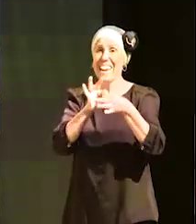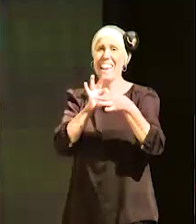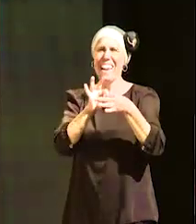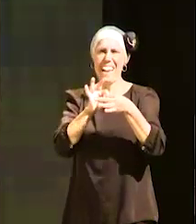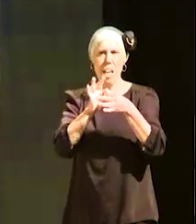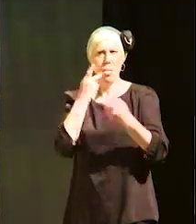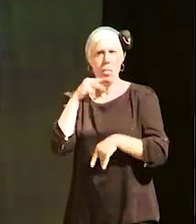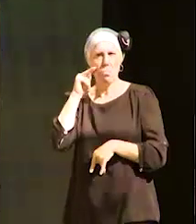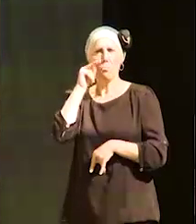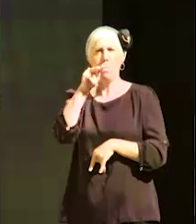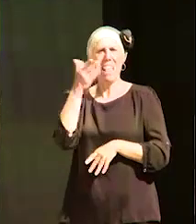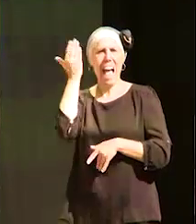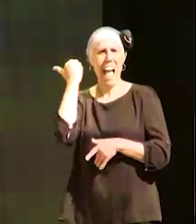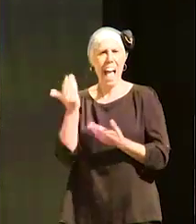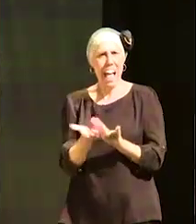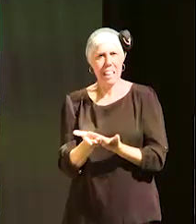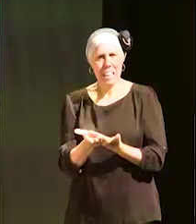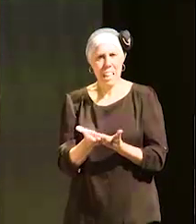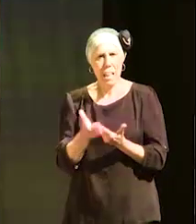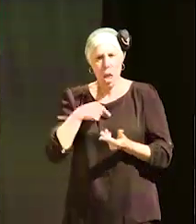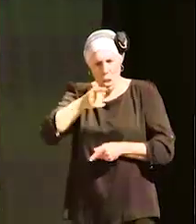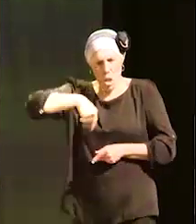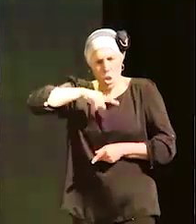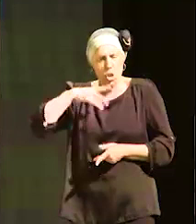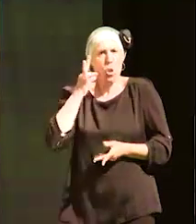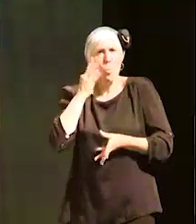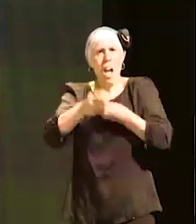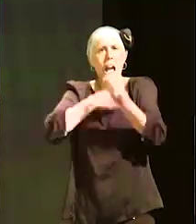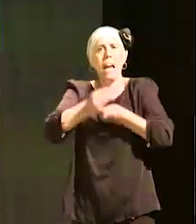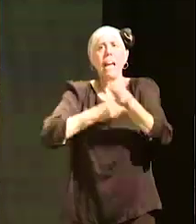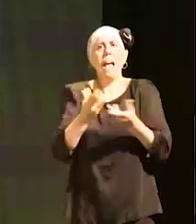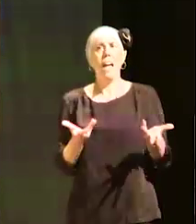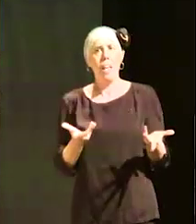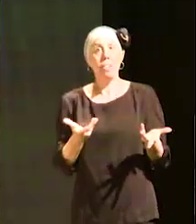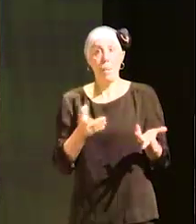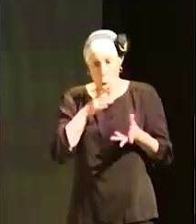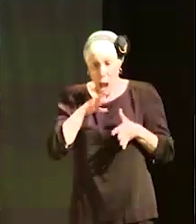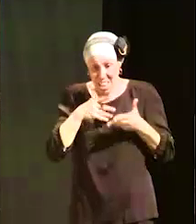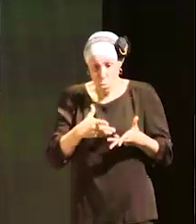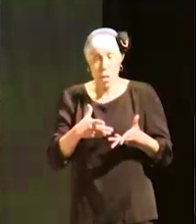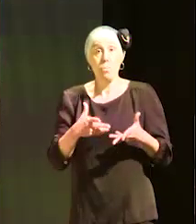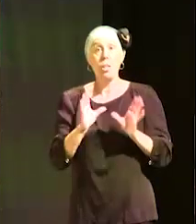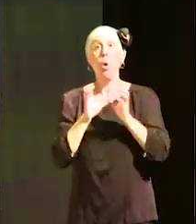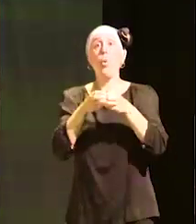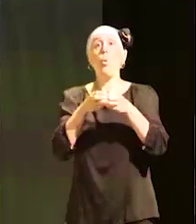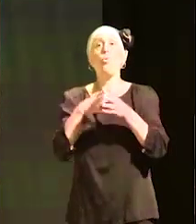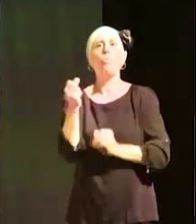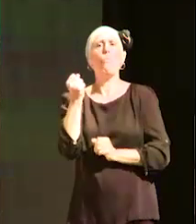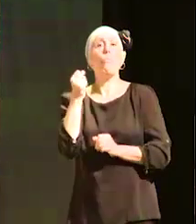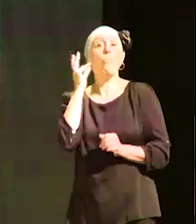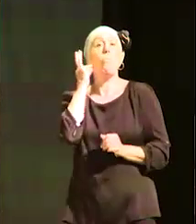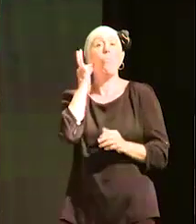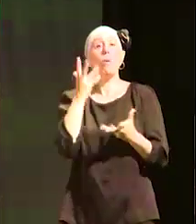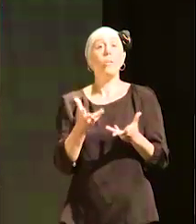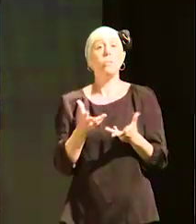persecución de la que hablábamos que estamos haciendo bueno actualmente les digo las poderosas están